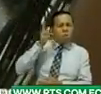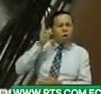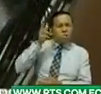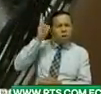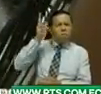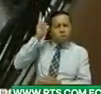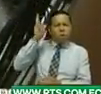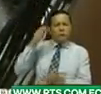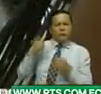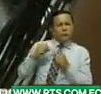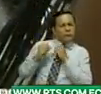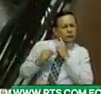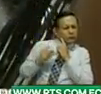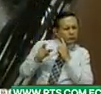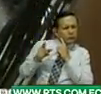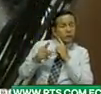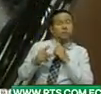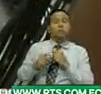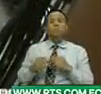ocasiones.